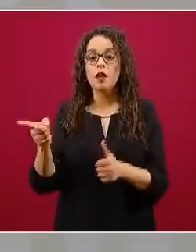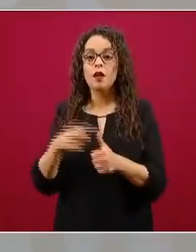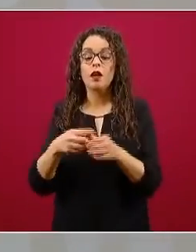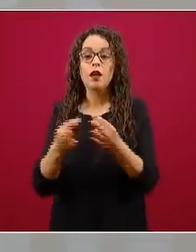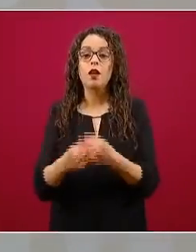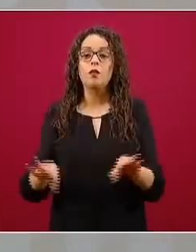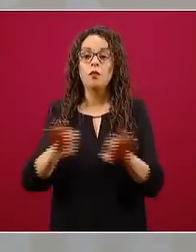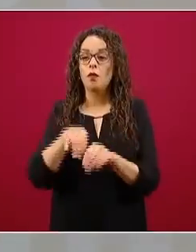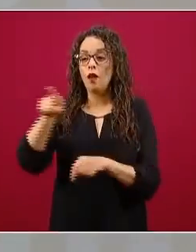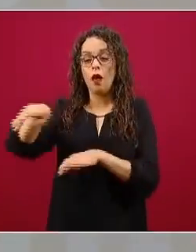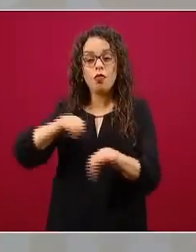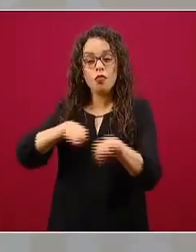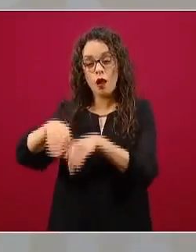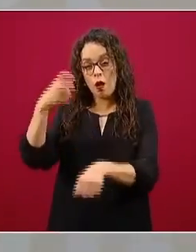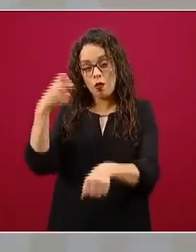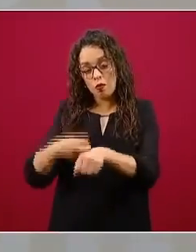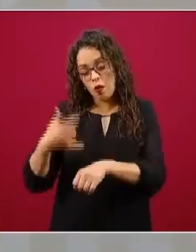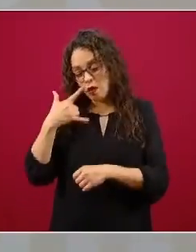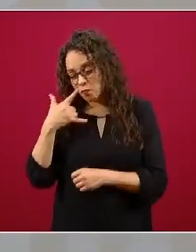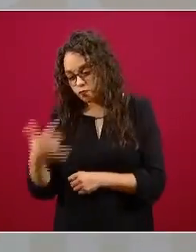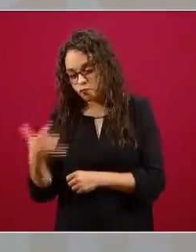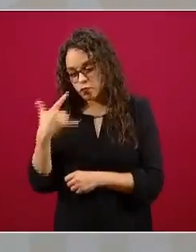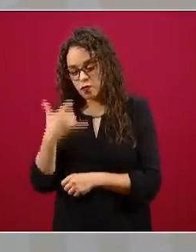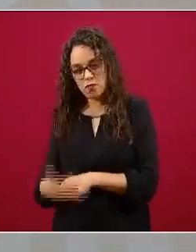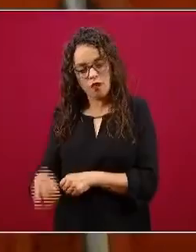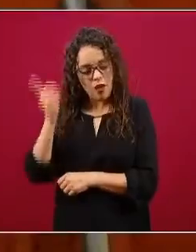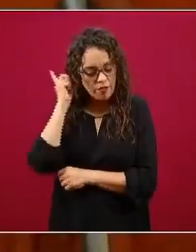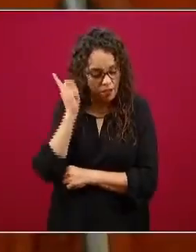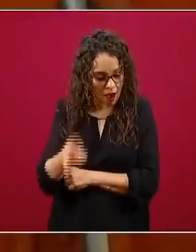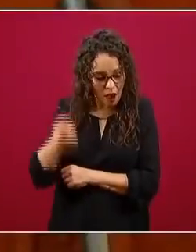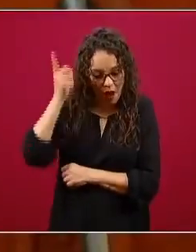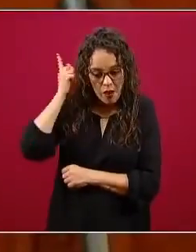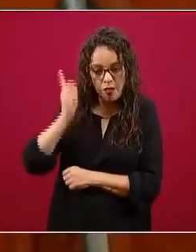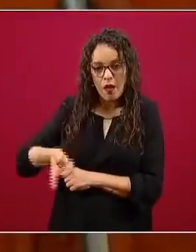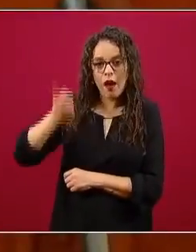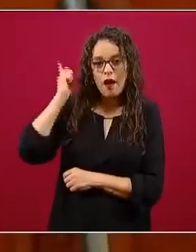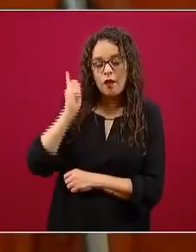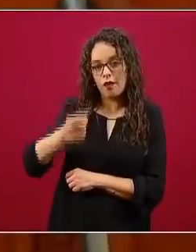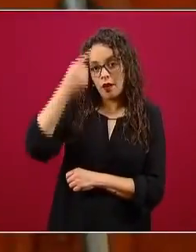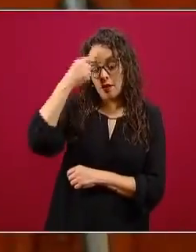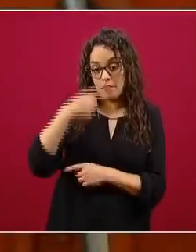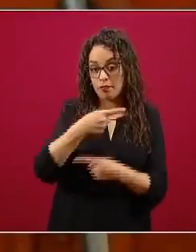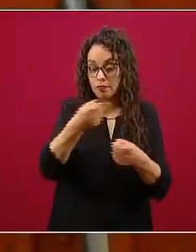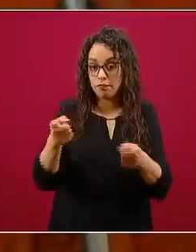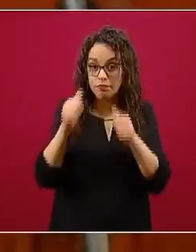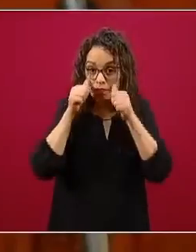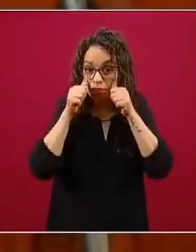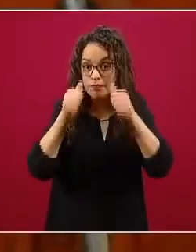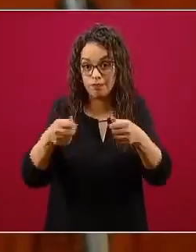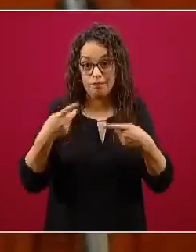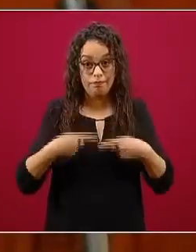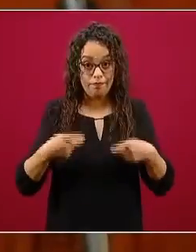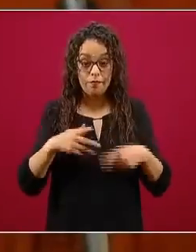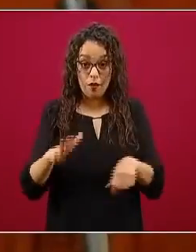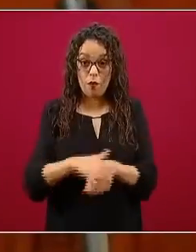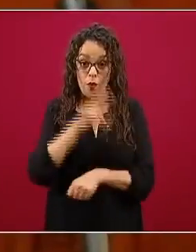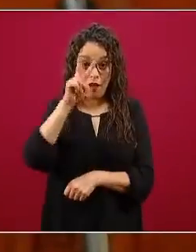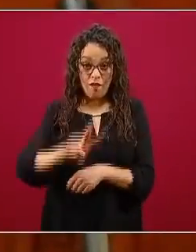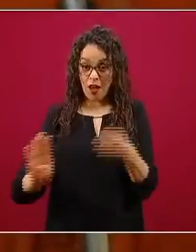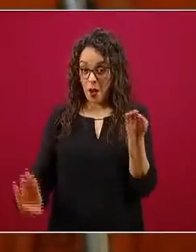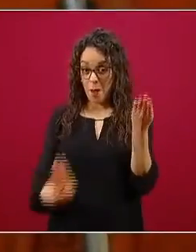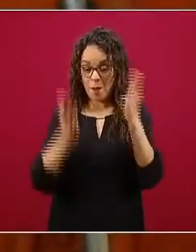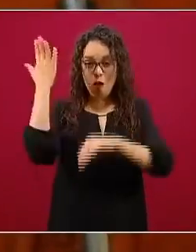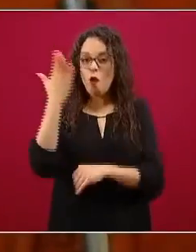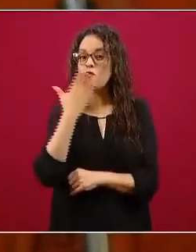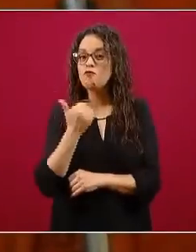día. Es una epidemia para la que no estábamos preparados en ninguna parte del mundo en los términos